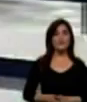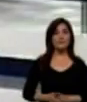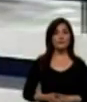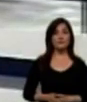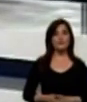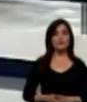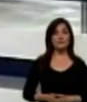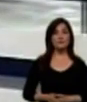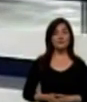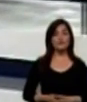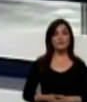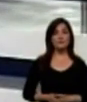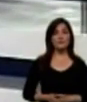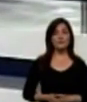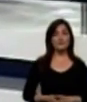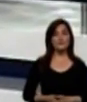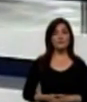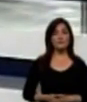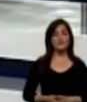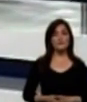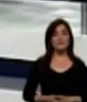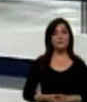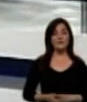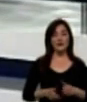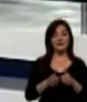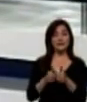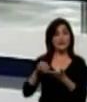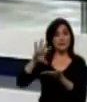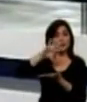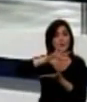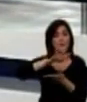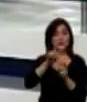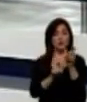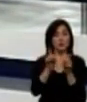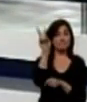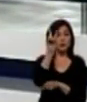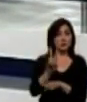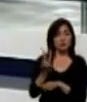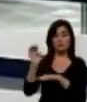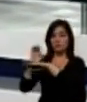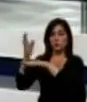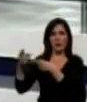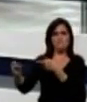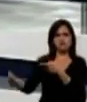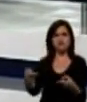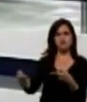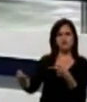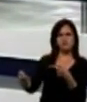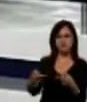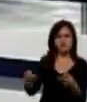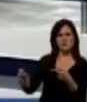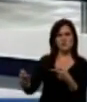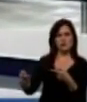24 horas. A varias cuadras de la Asamblea Nacional, venezolanos y ecuatorianos se enfrentaron frente a la expectativa